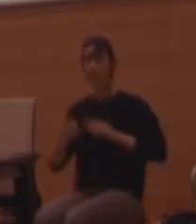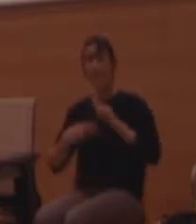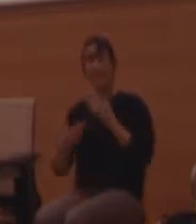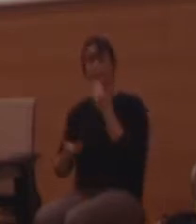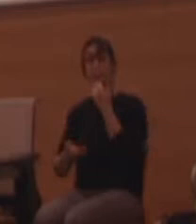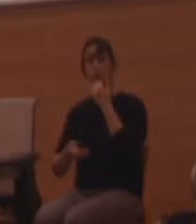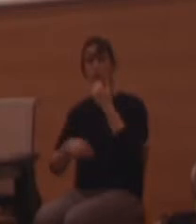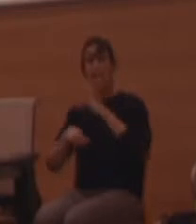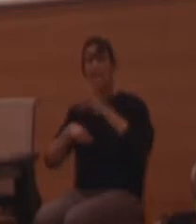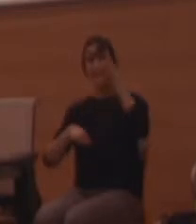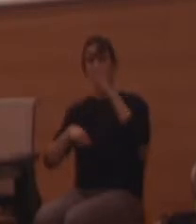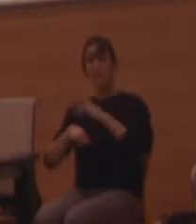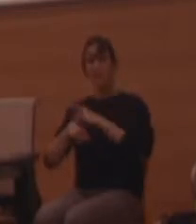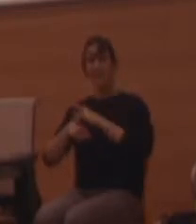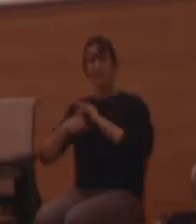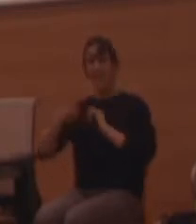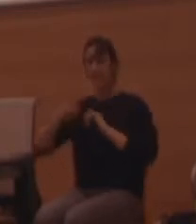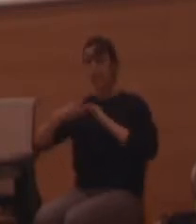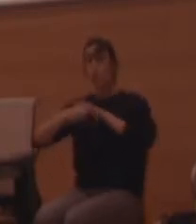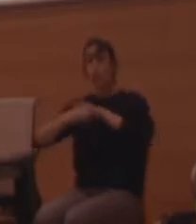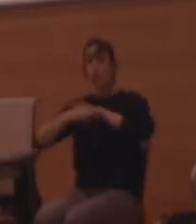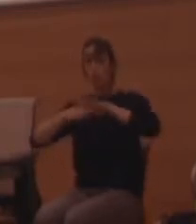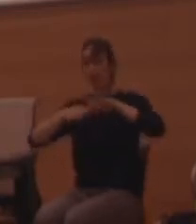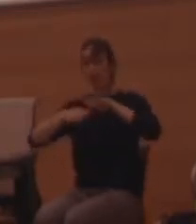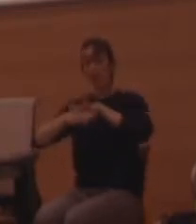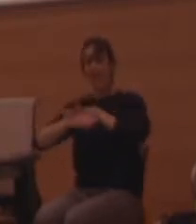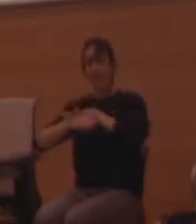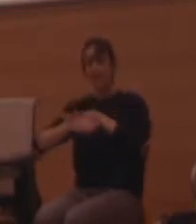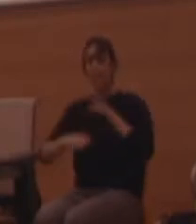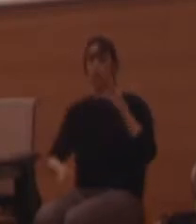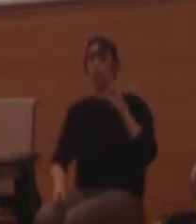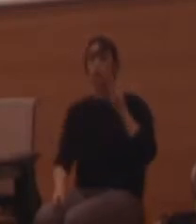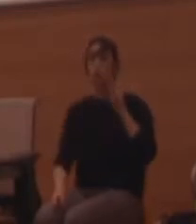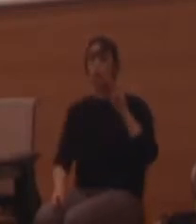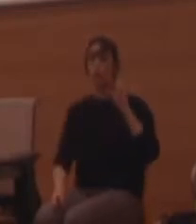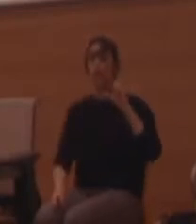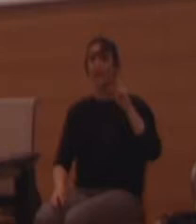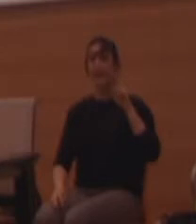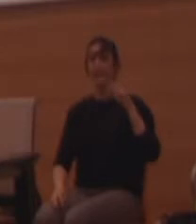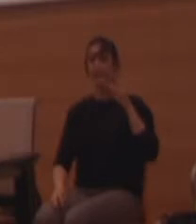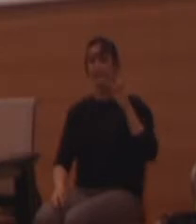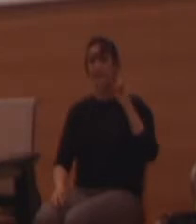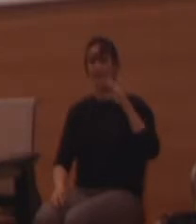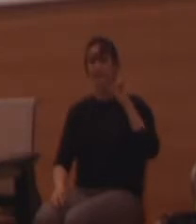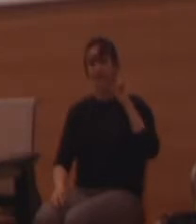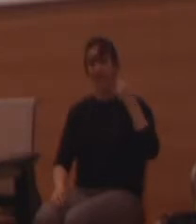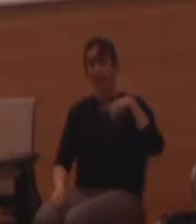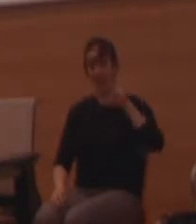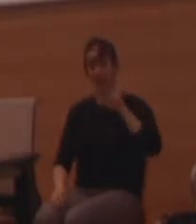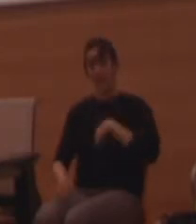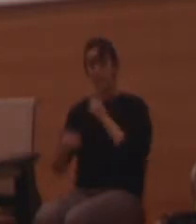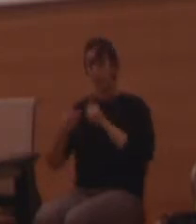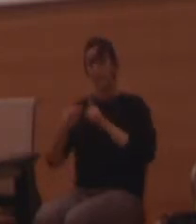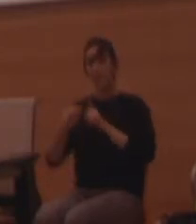sensibilidad superficial? Pues vamos a explorar 3 tipos de sensibilidades: la térmica, la táctil y